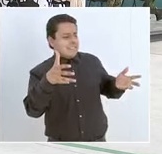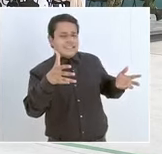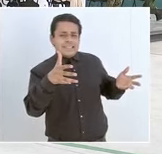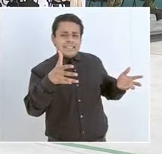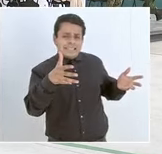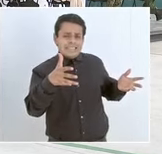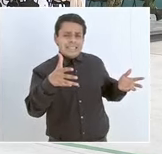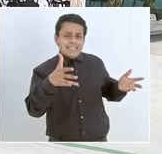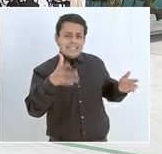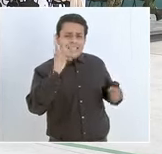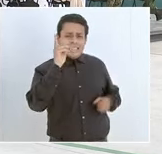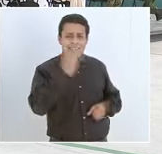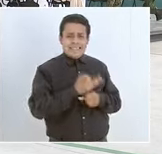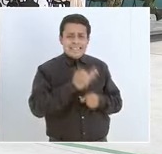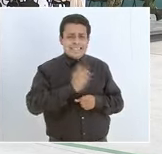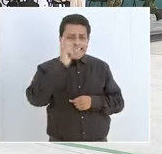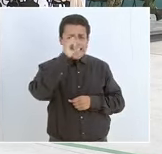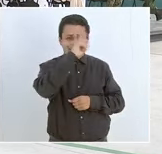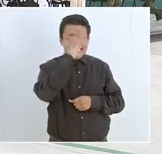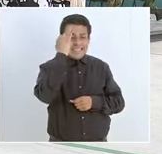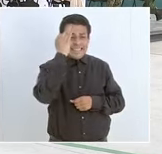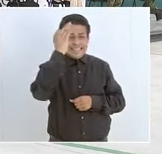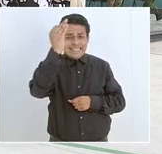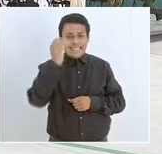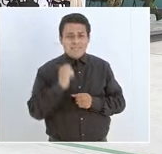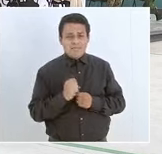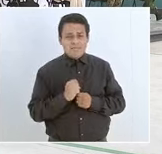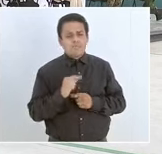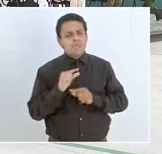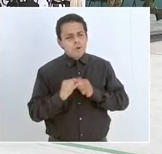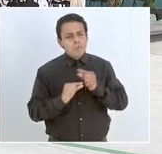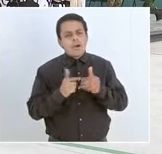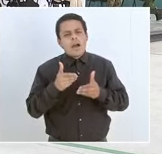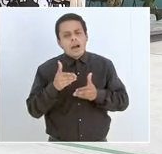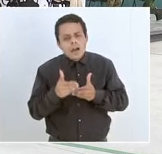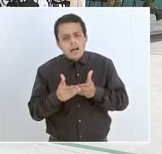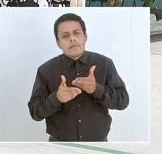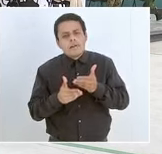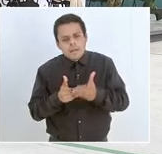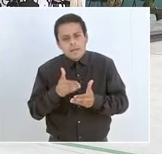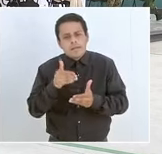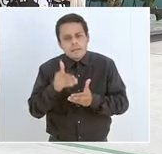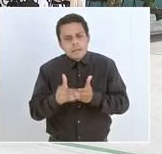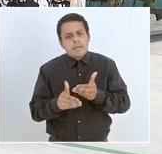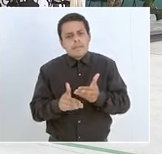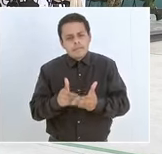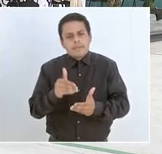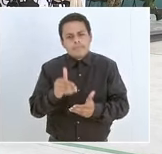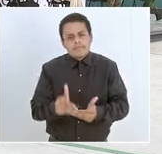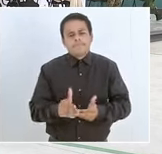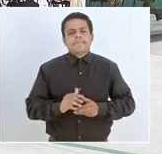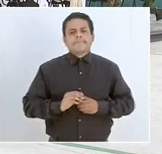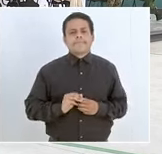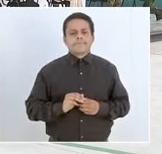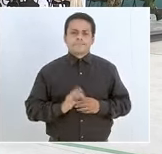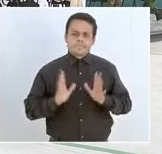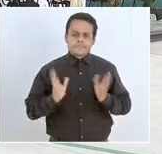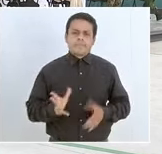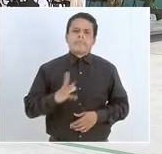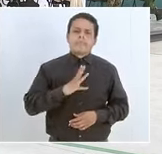está llevando tiempo. Vamos avanzando, tenemos